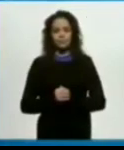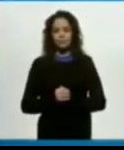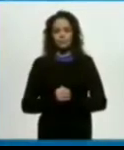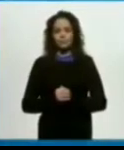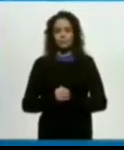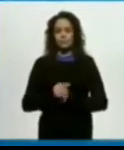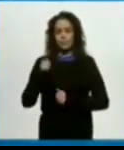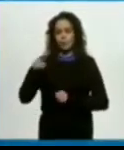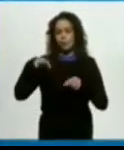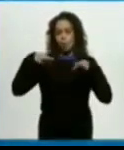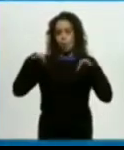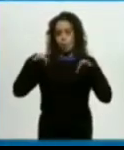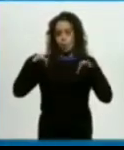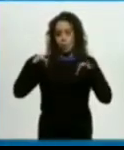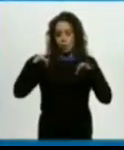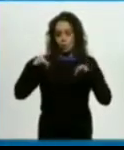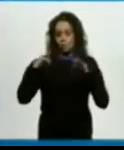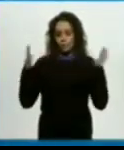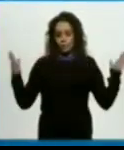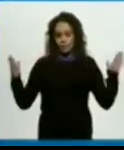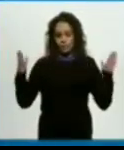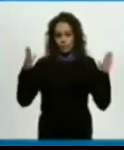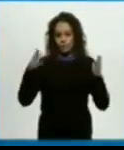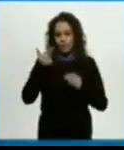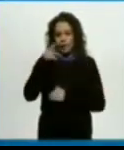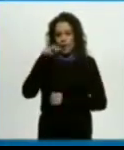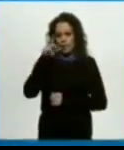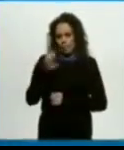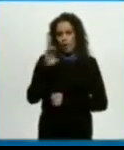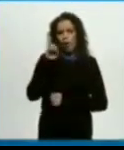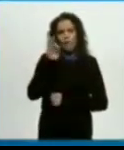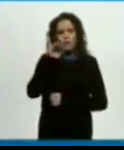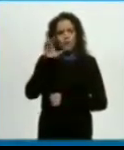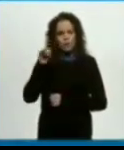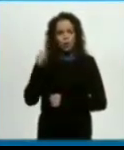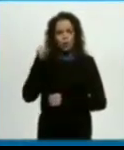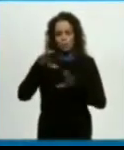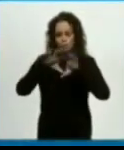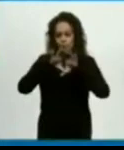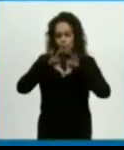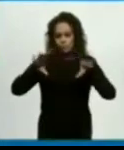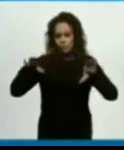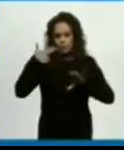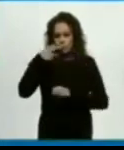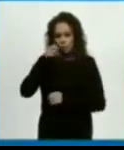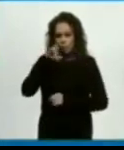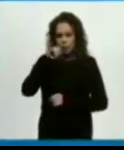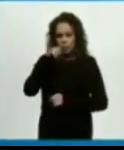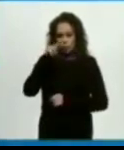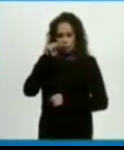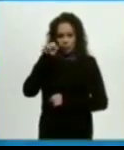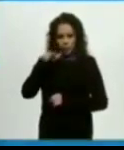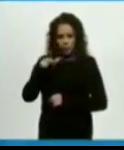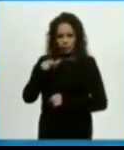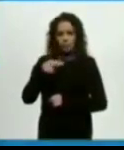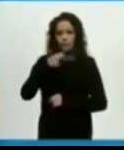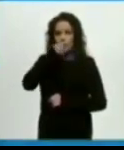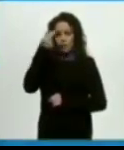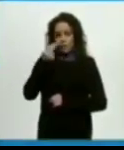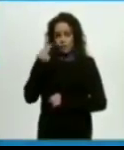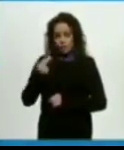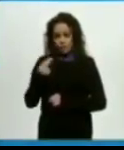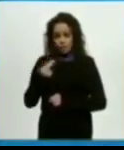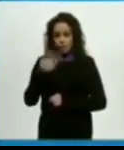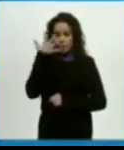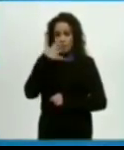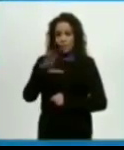Tenemos nuestra hoja de tamaño fisio y la ubicamos en su lado horizontal. Vamos a trabajar un tetraedro que tendrá en cada uno de sus lados